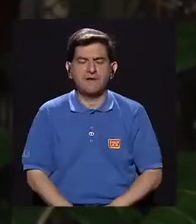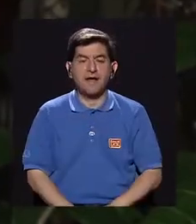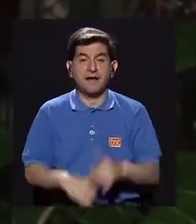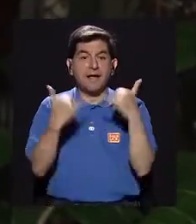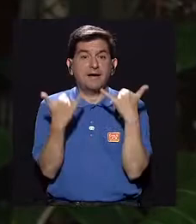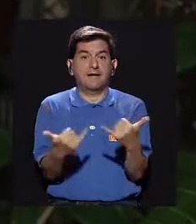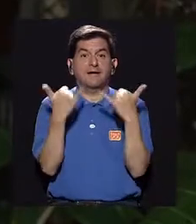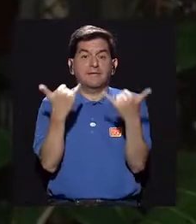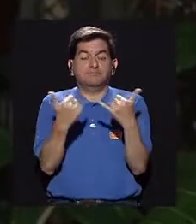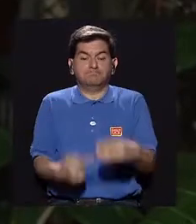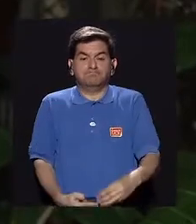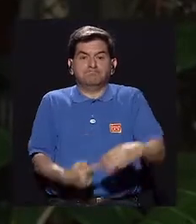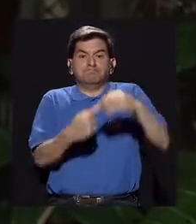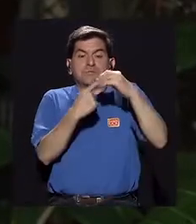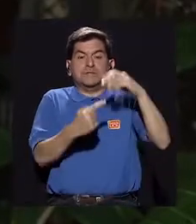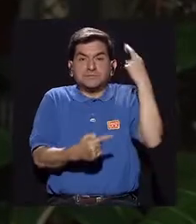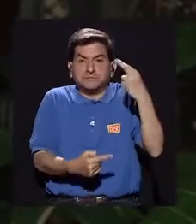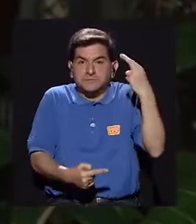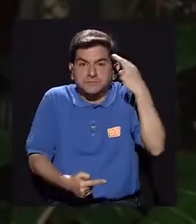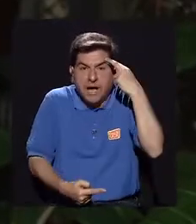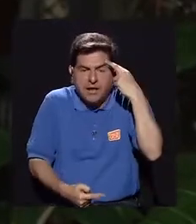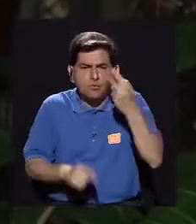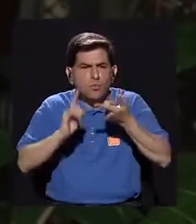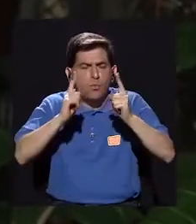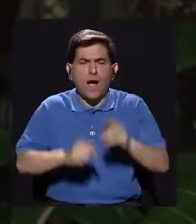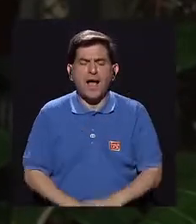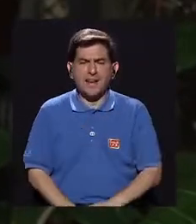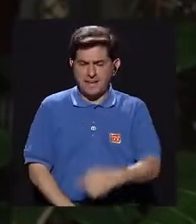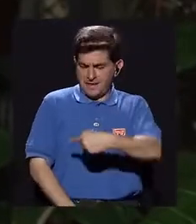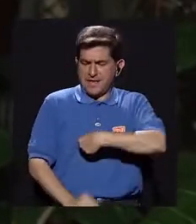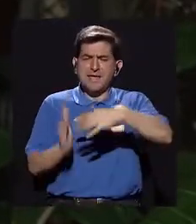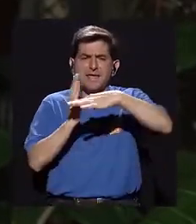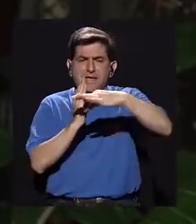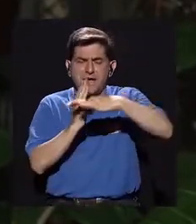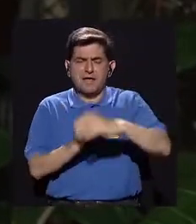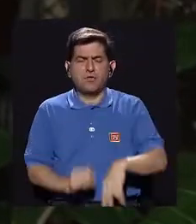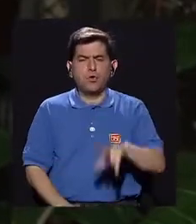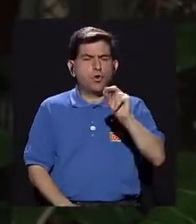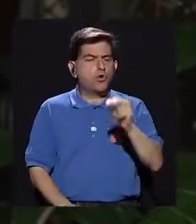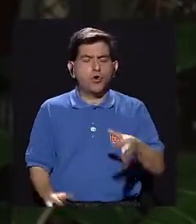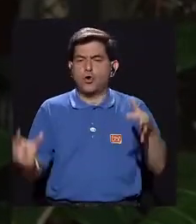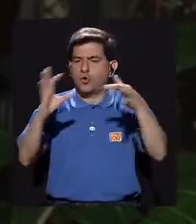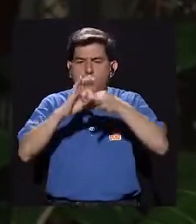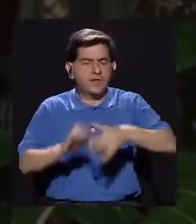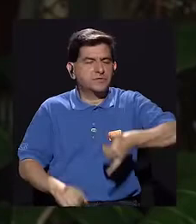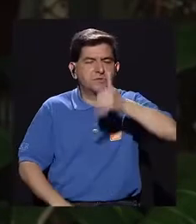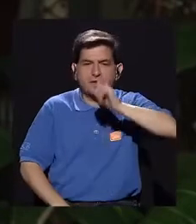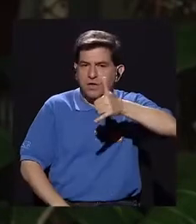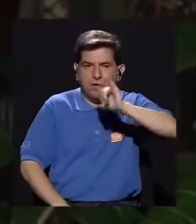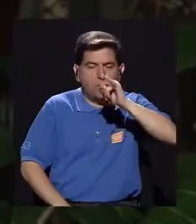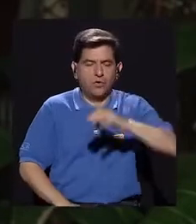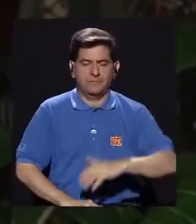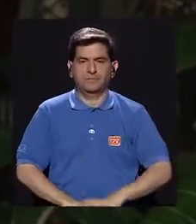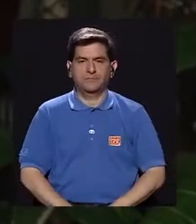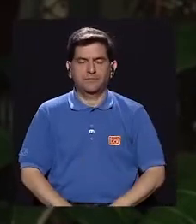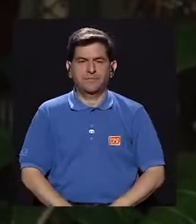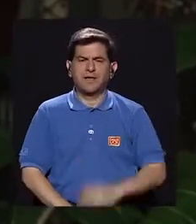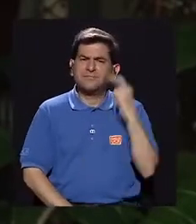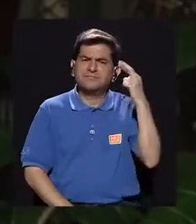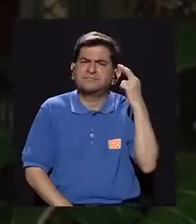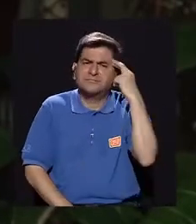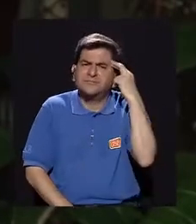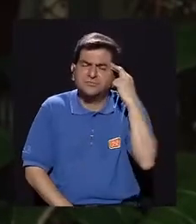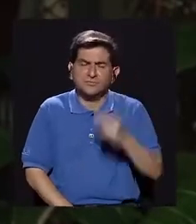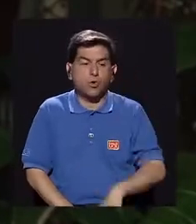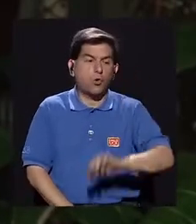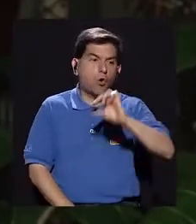conversar de la que actualmente es la principal de ellas, que es el hígado graso no alcohólico o no asociado a alcohol. ¿Esto